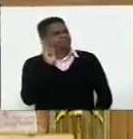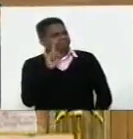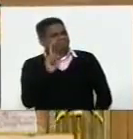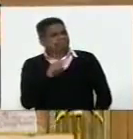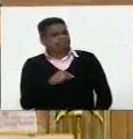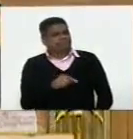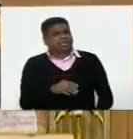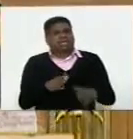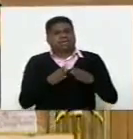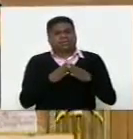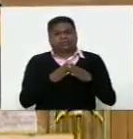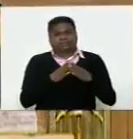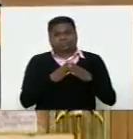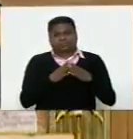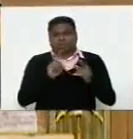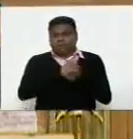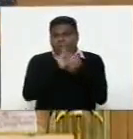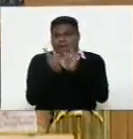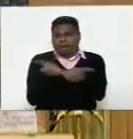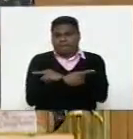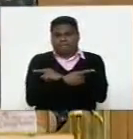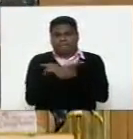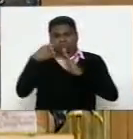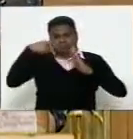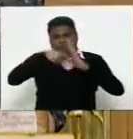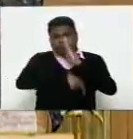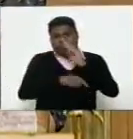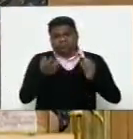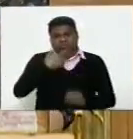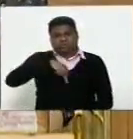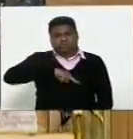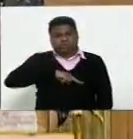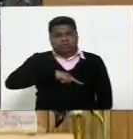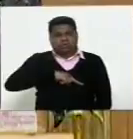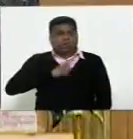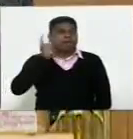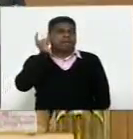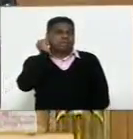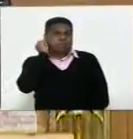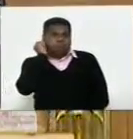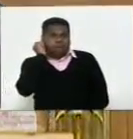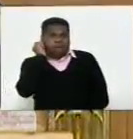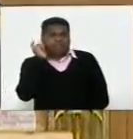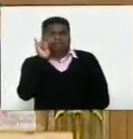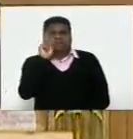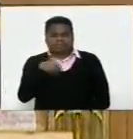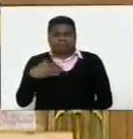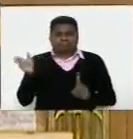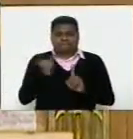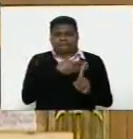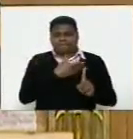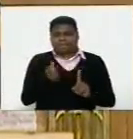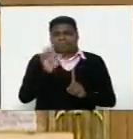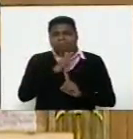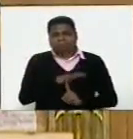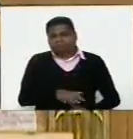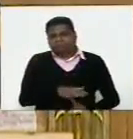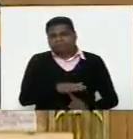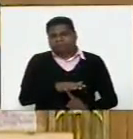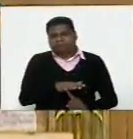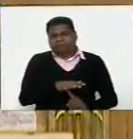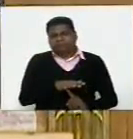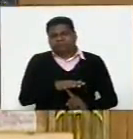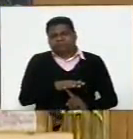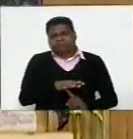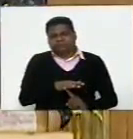Batallas profundas porque todavía somos las mujeres víctimas de la violencia de género a pesar de ser guerreras